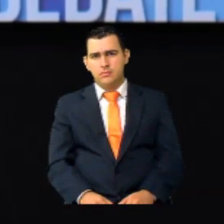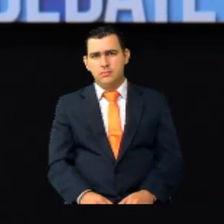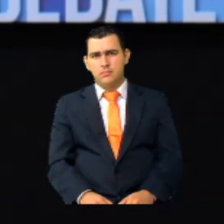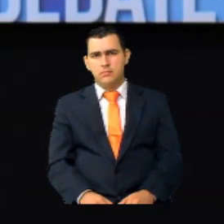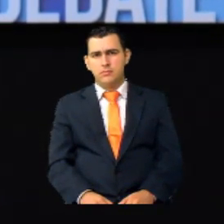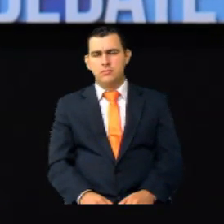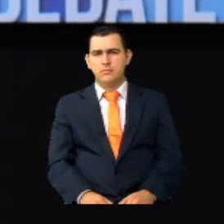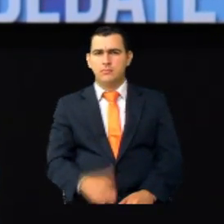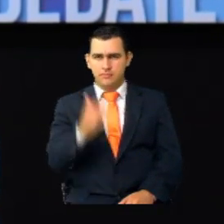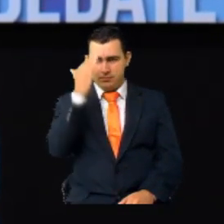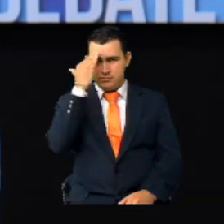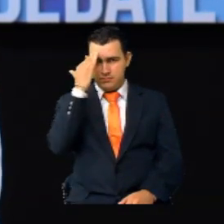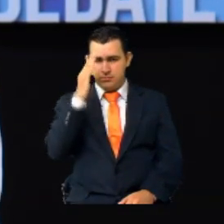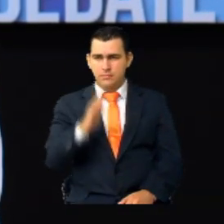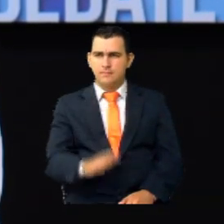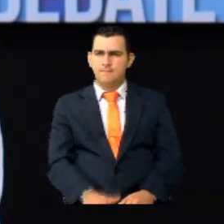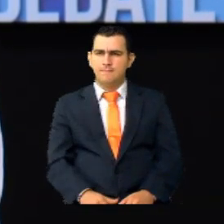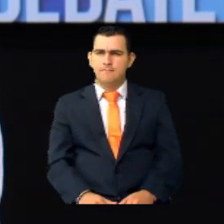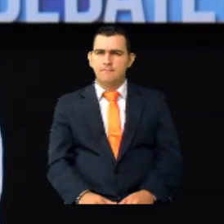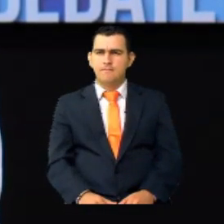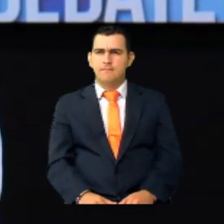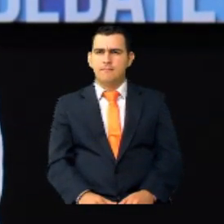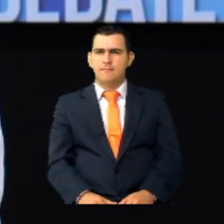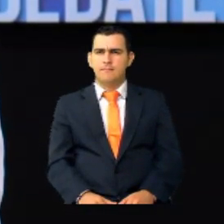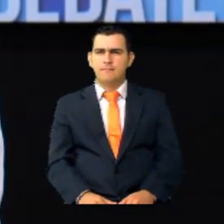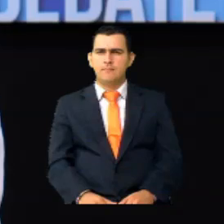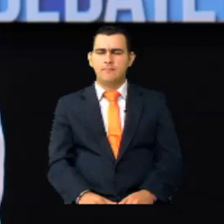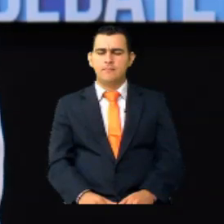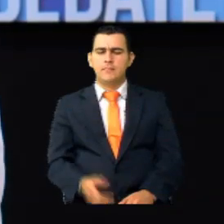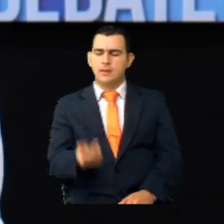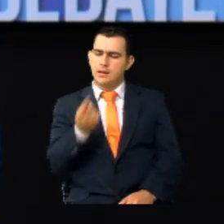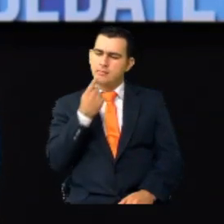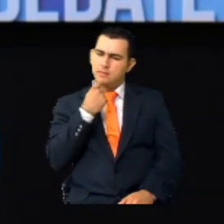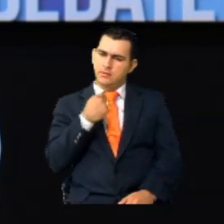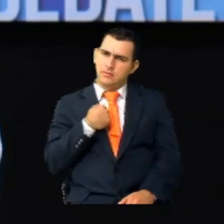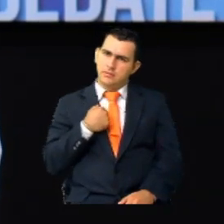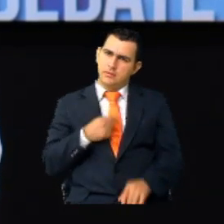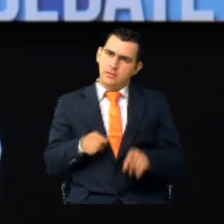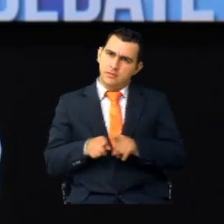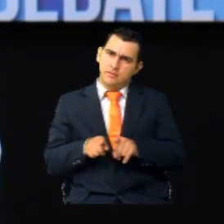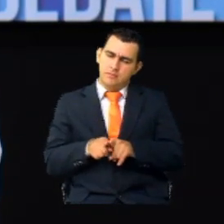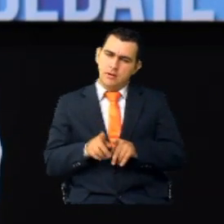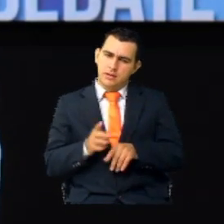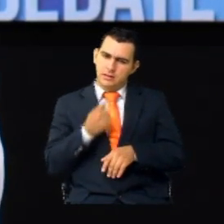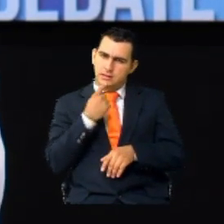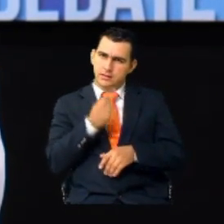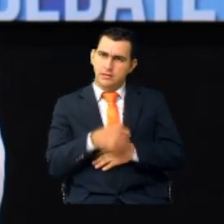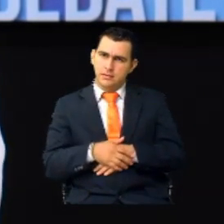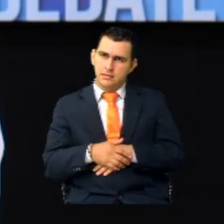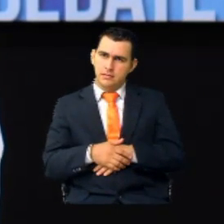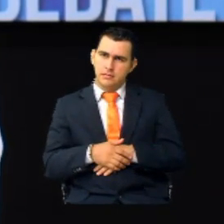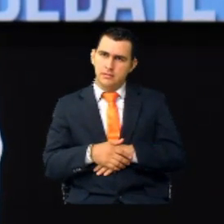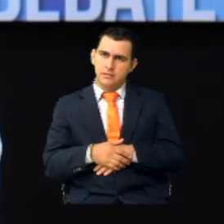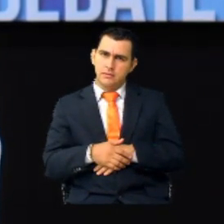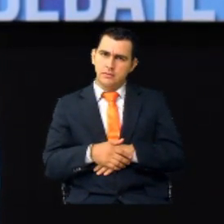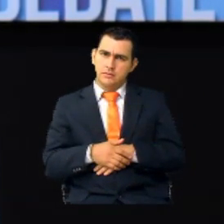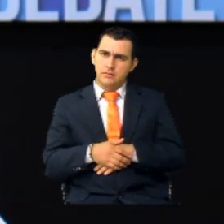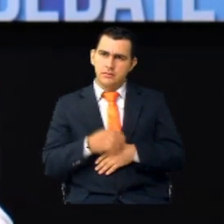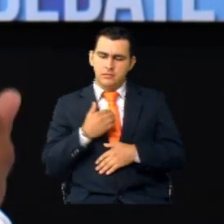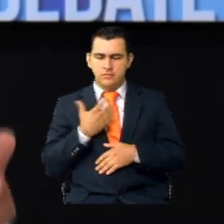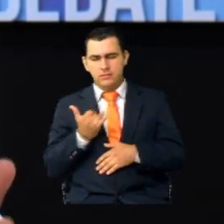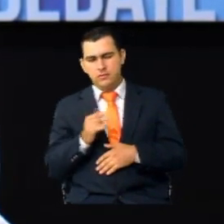Toda vez de que Luis Alberto Delgado me estaba como combinando a que le decía si le creyera o no